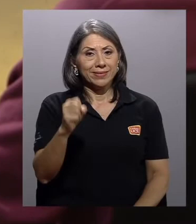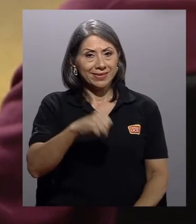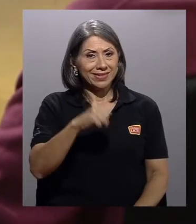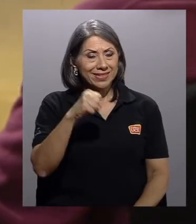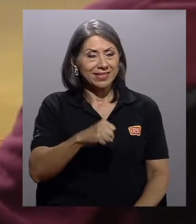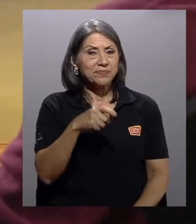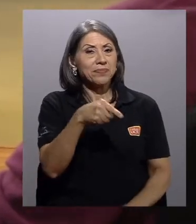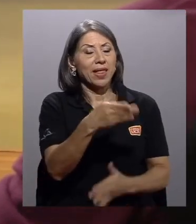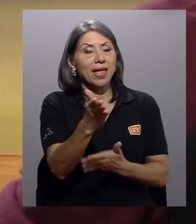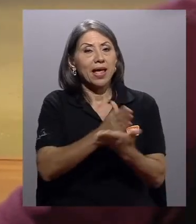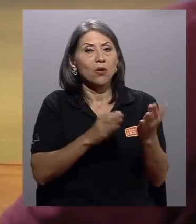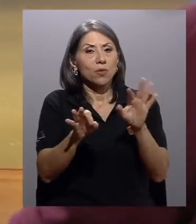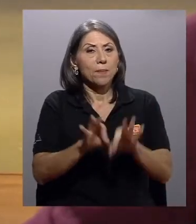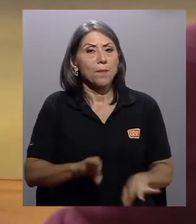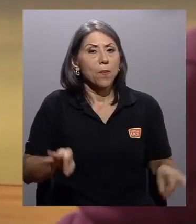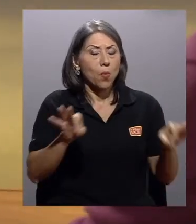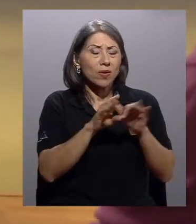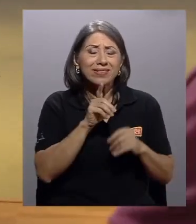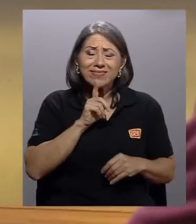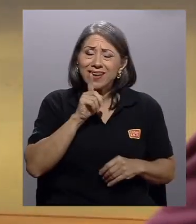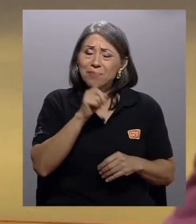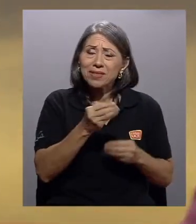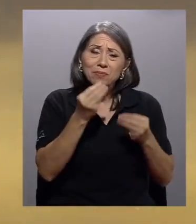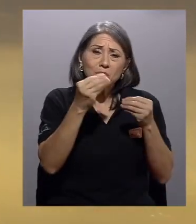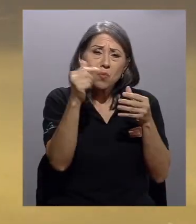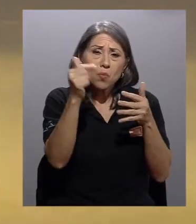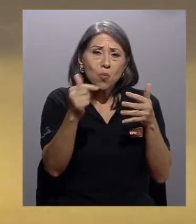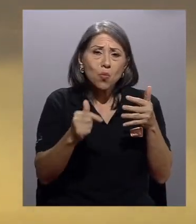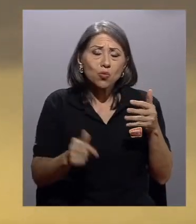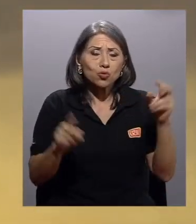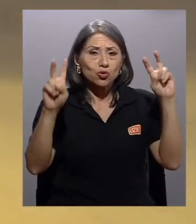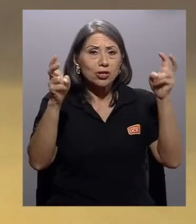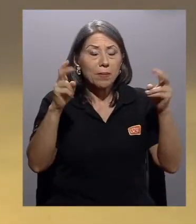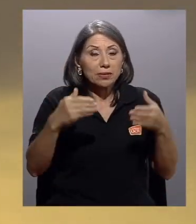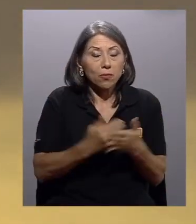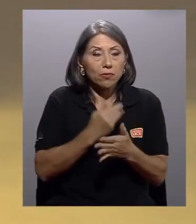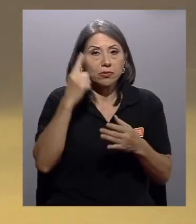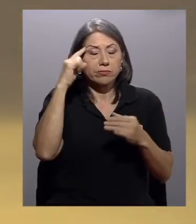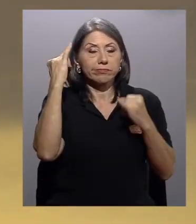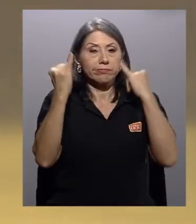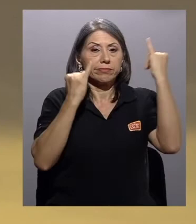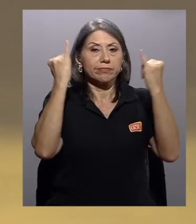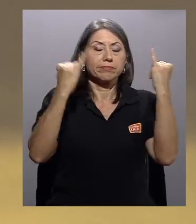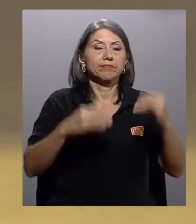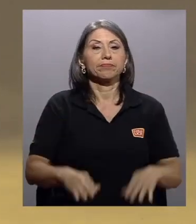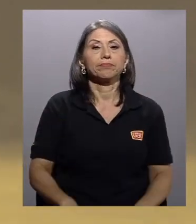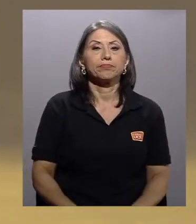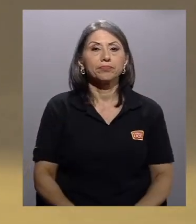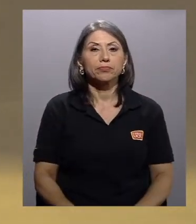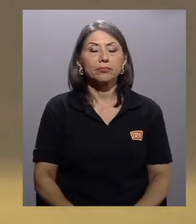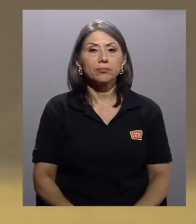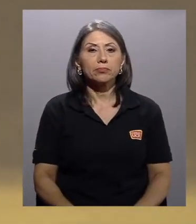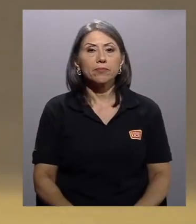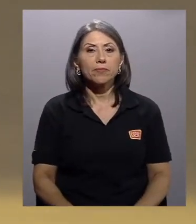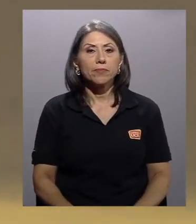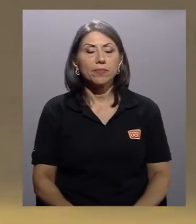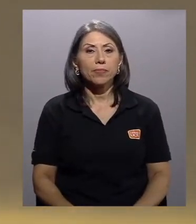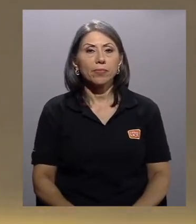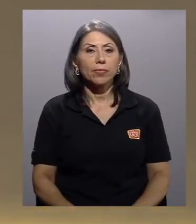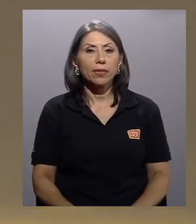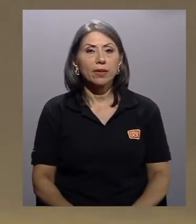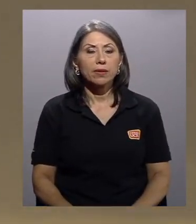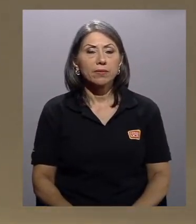importante, porque son muchos los temas que empiezan a surgir. Si vemos,